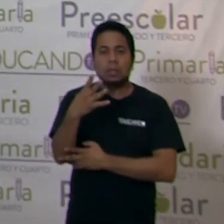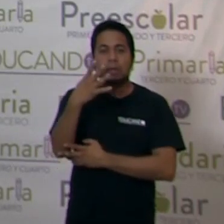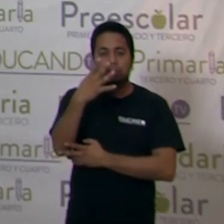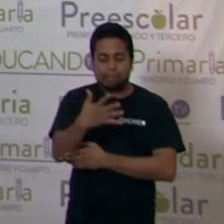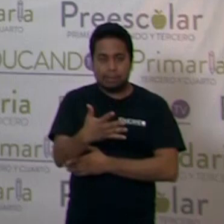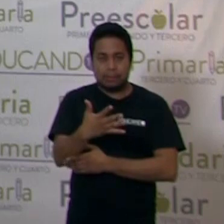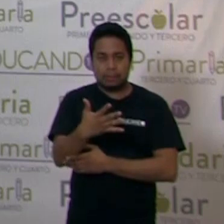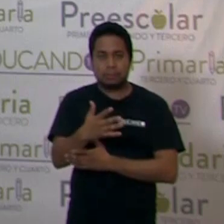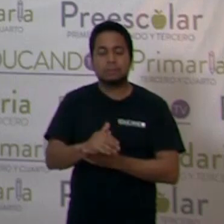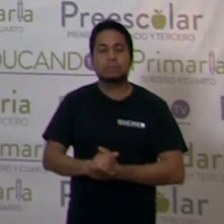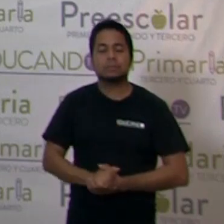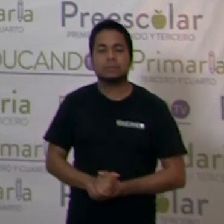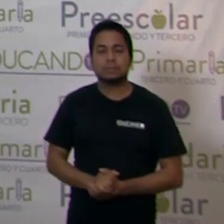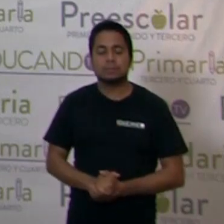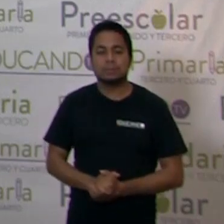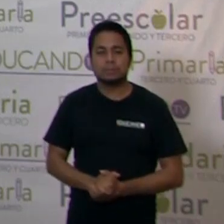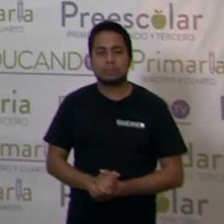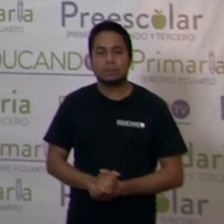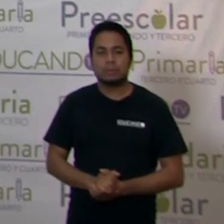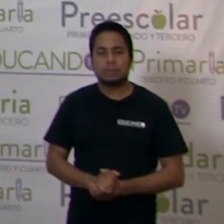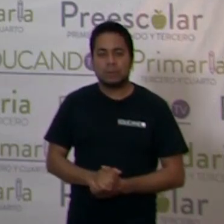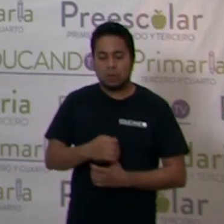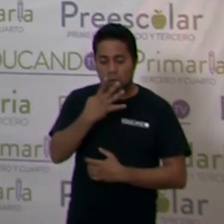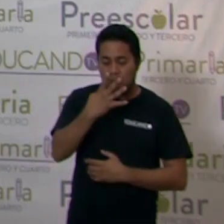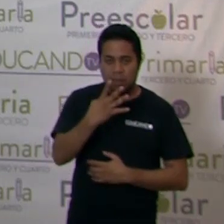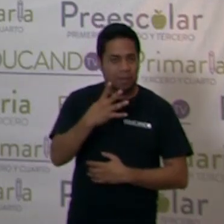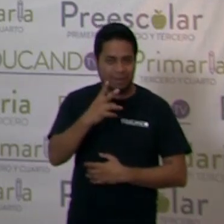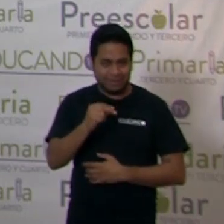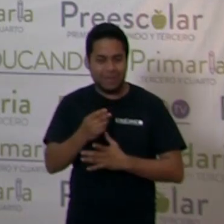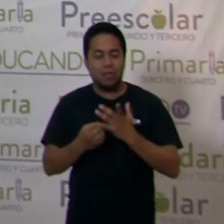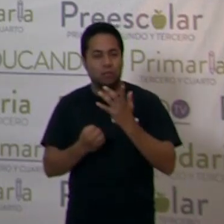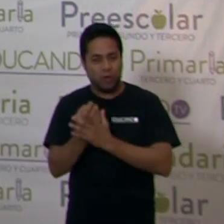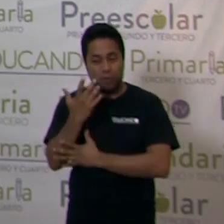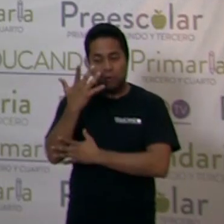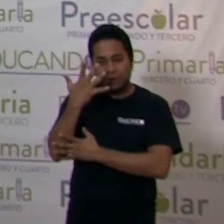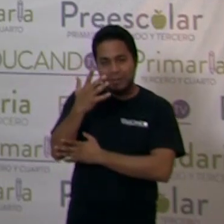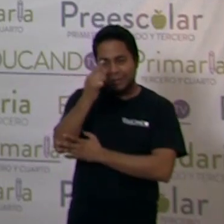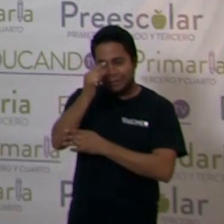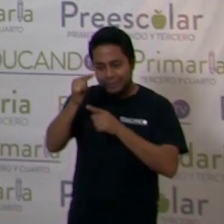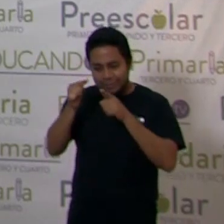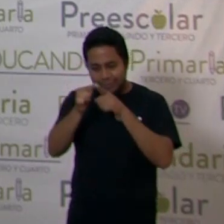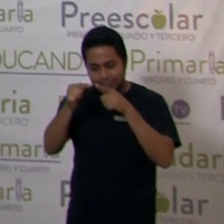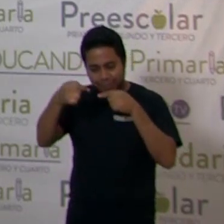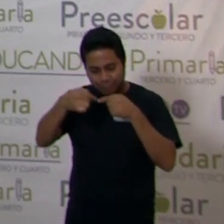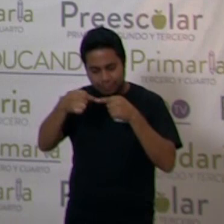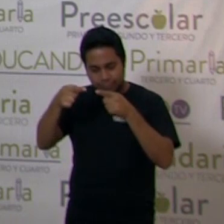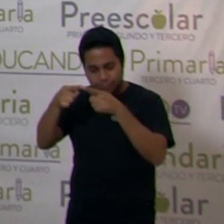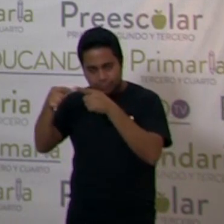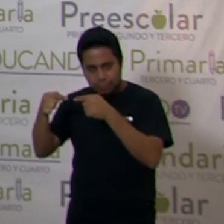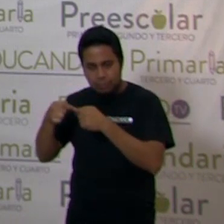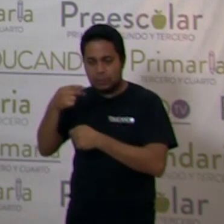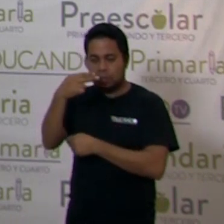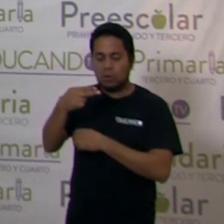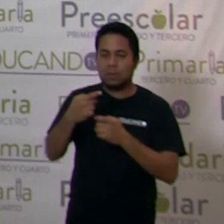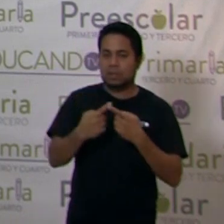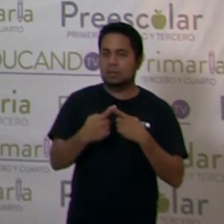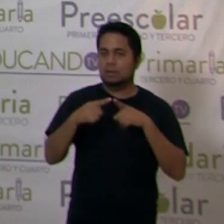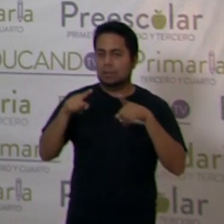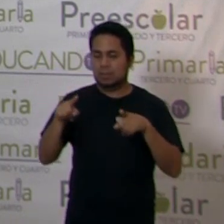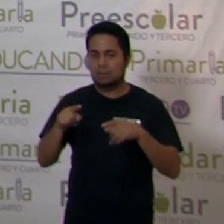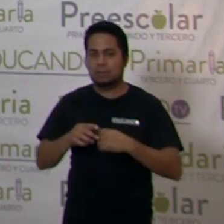5 aquí ya no tiene cuatro ya tiene cinco y también se llama de otra